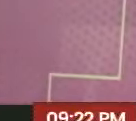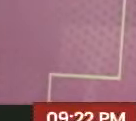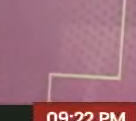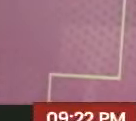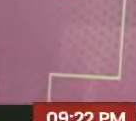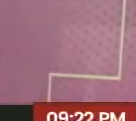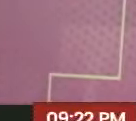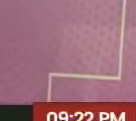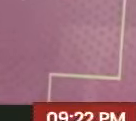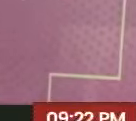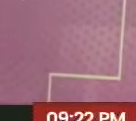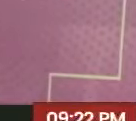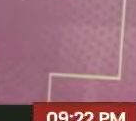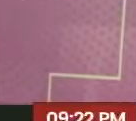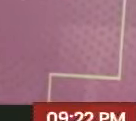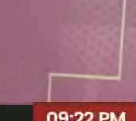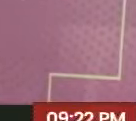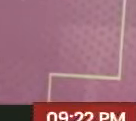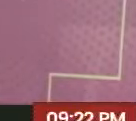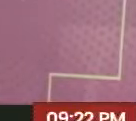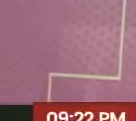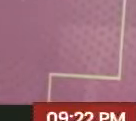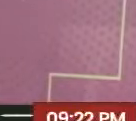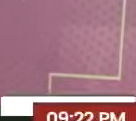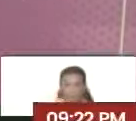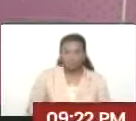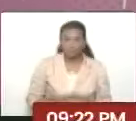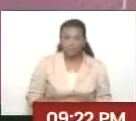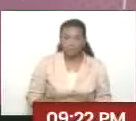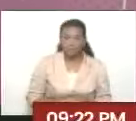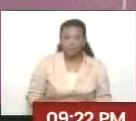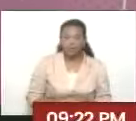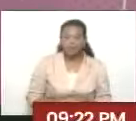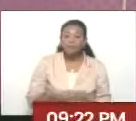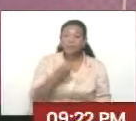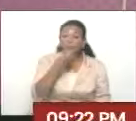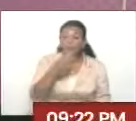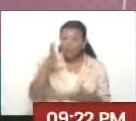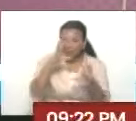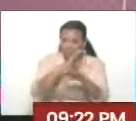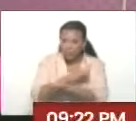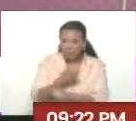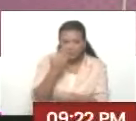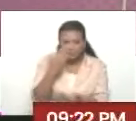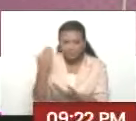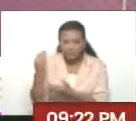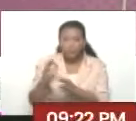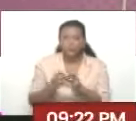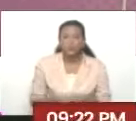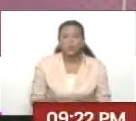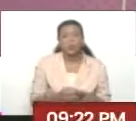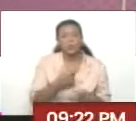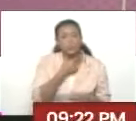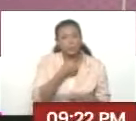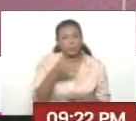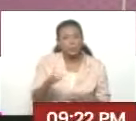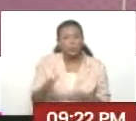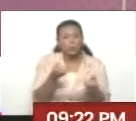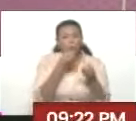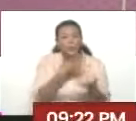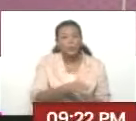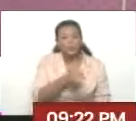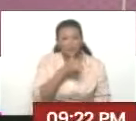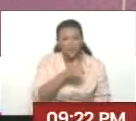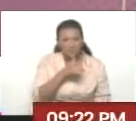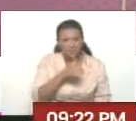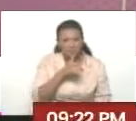a través de las distintas plataformas en una nueva emisión de Con Maduro Más. Llegamos al segmento Uno por Día, presidente. Como nos gusta a todos escuchar buenas